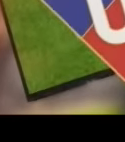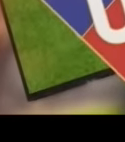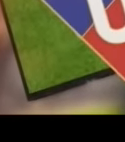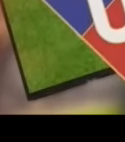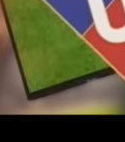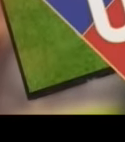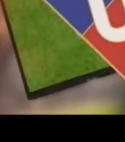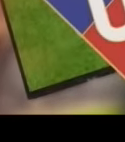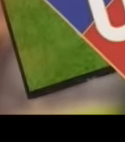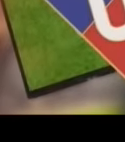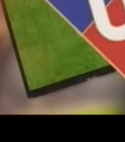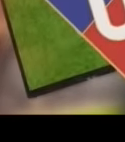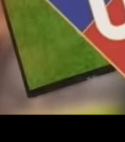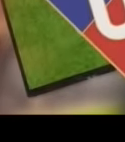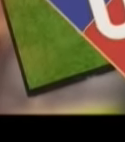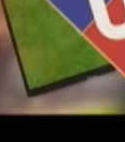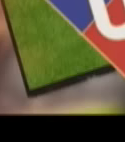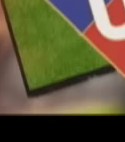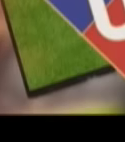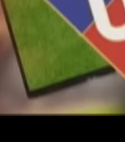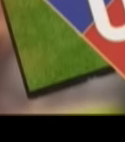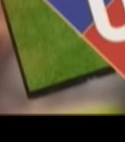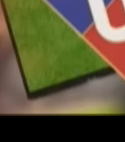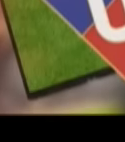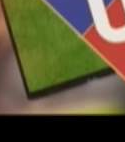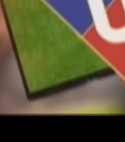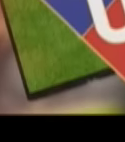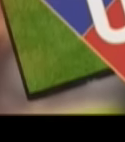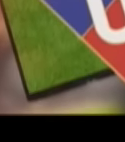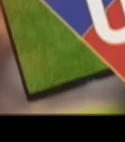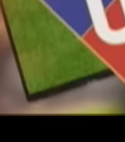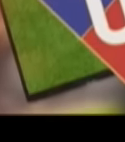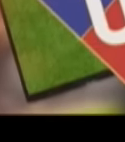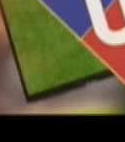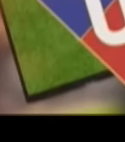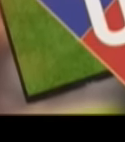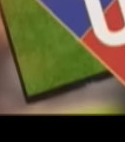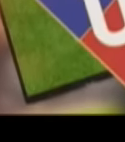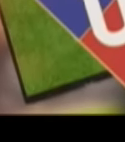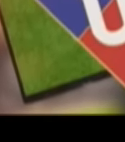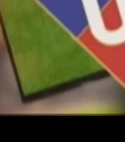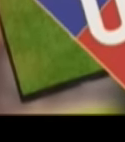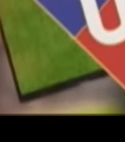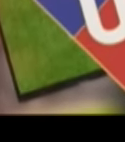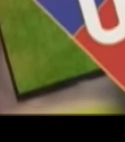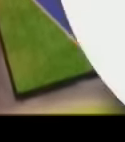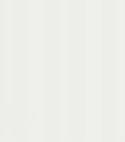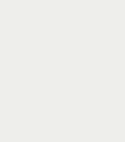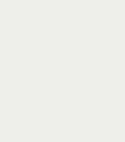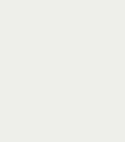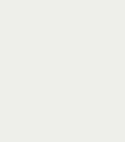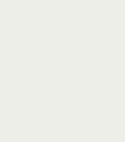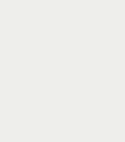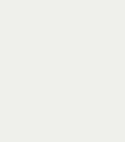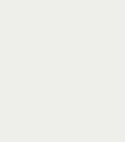El superclásico del fútbol capitalino está en Ecuador TV. Somos fútbol.